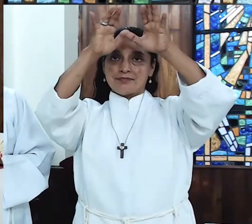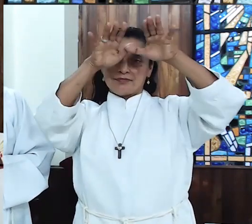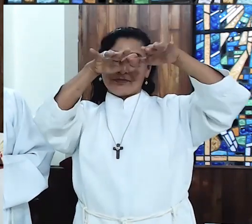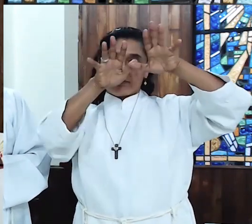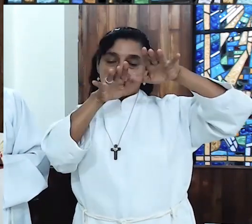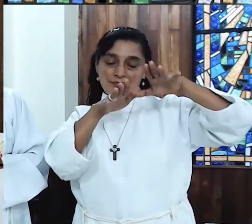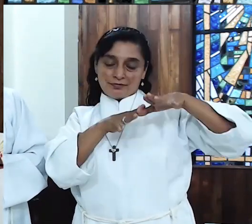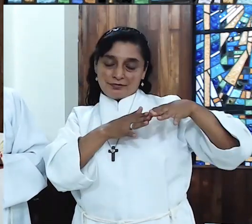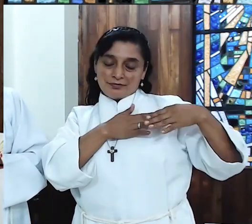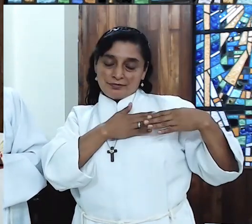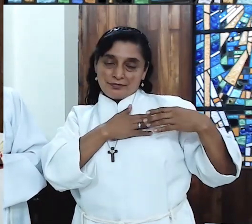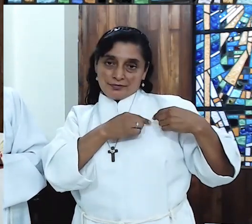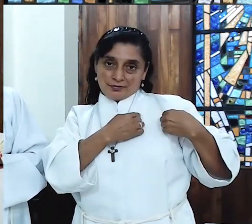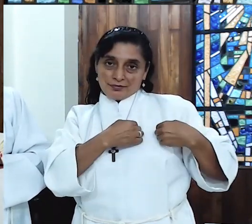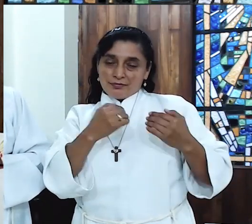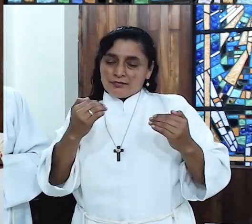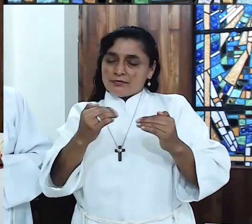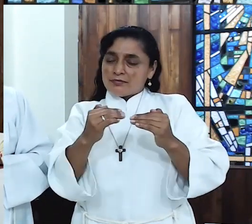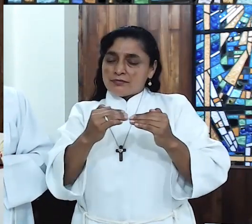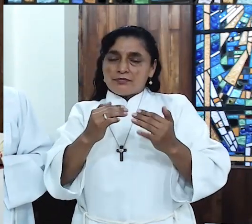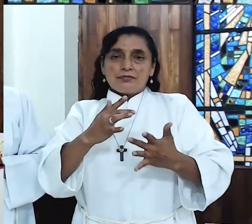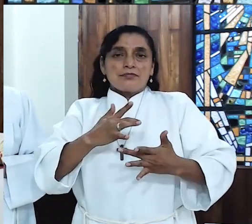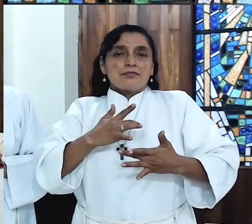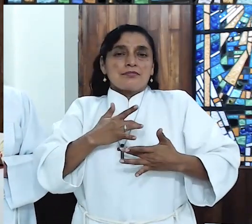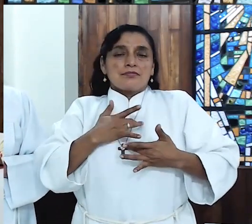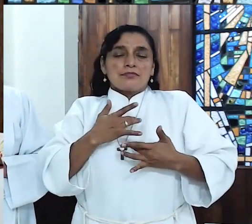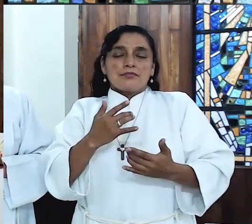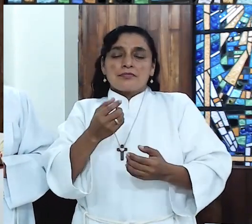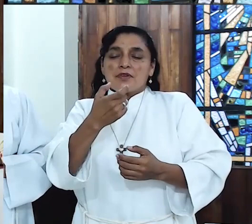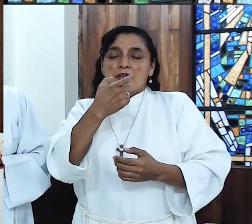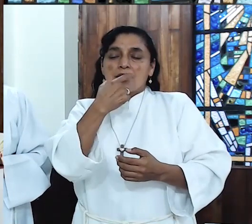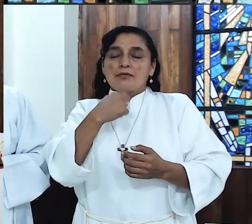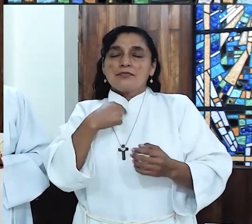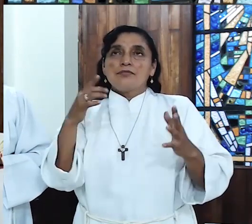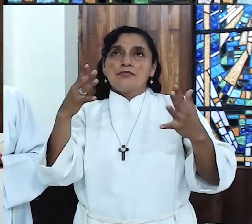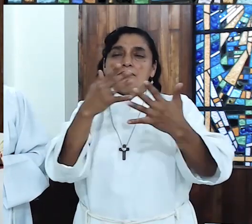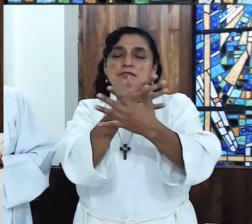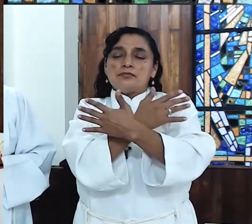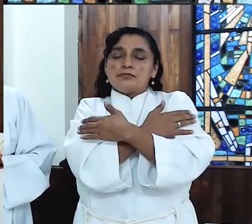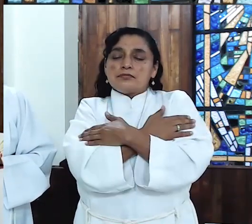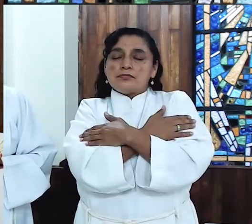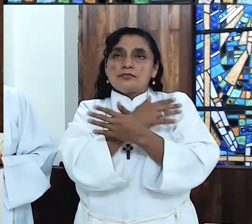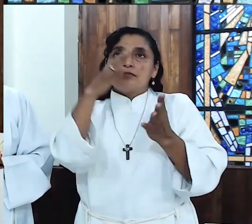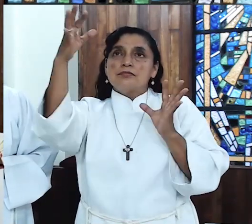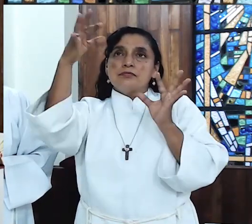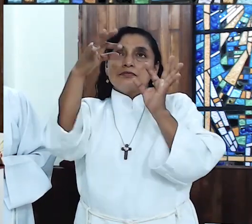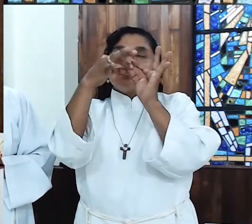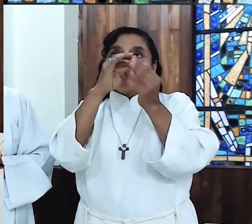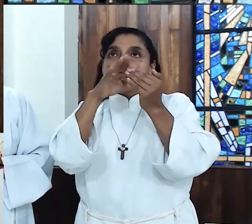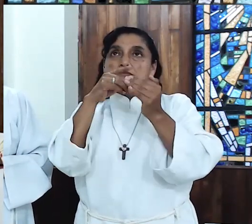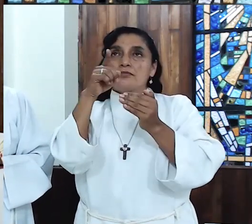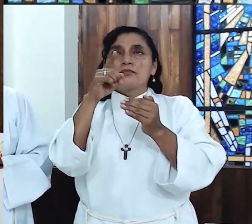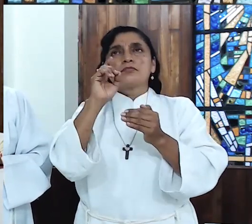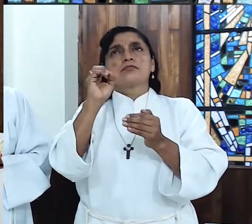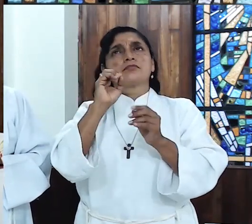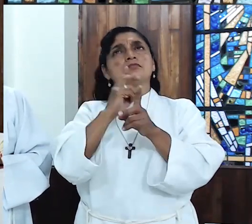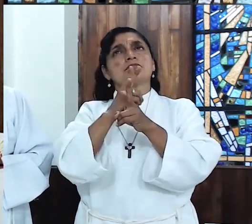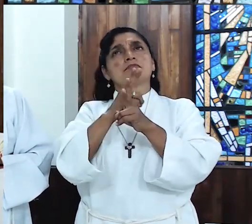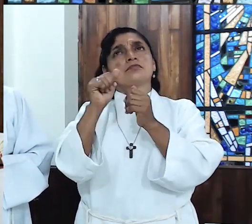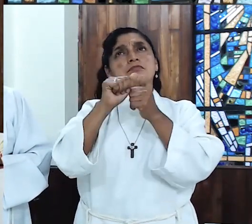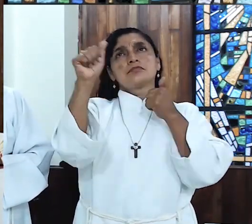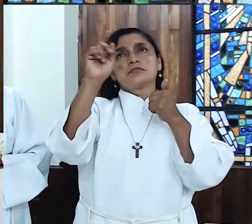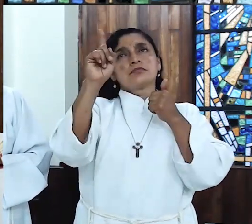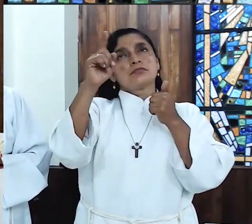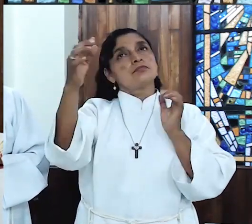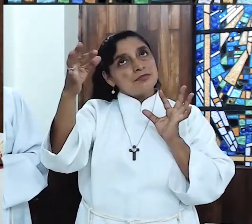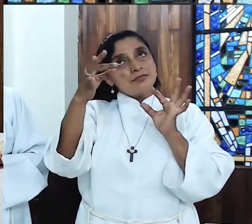corazón. Y como si te hubiese recibido, me abrazo y me uno todo a ti. Oh Señor, no permitas que jamás me